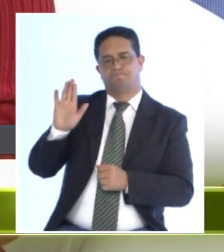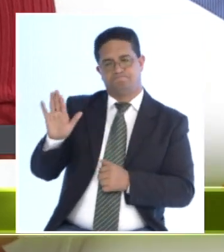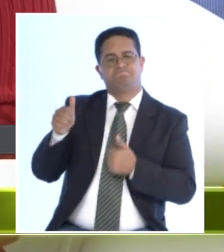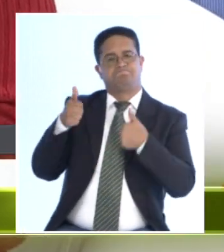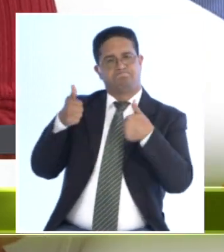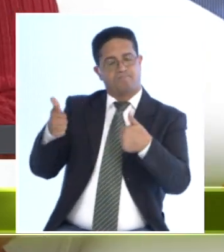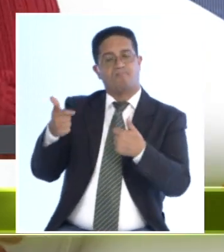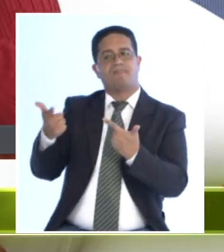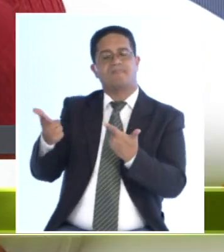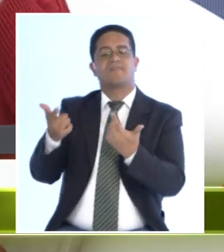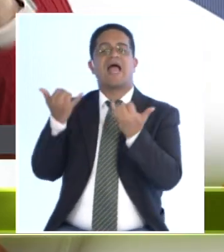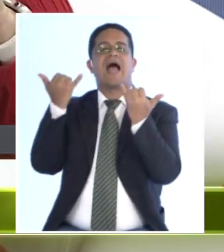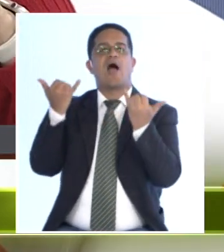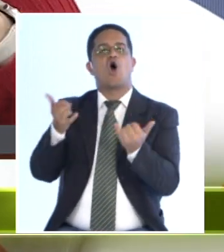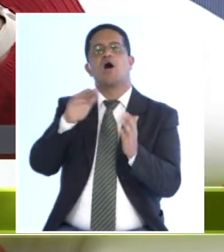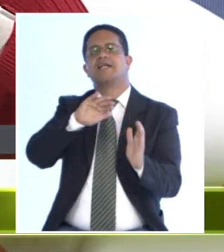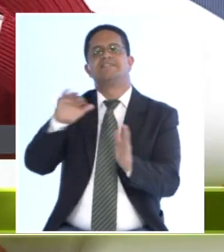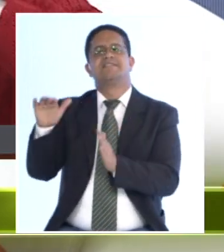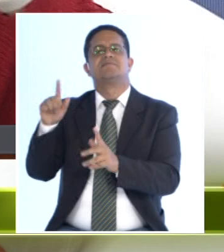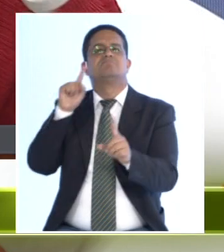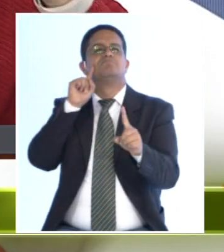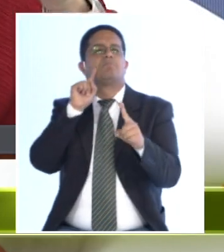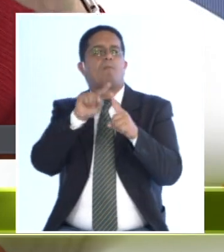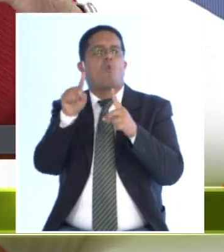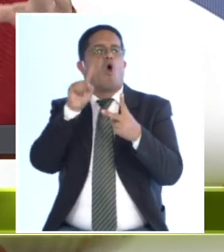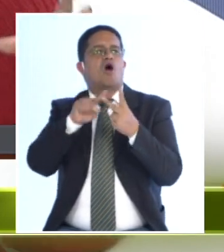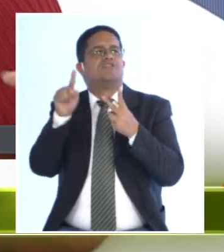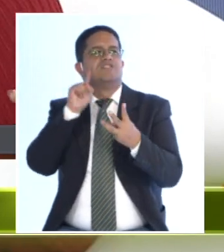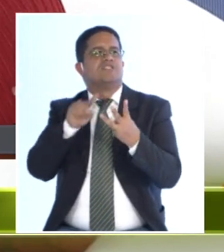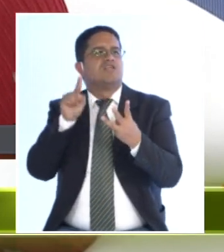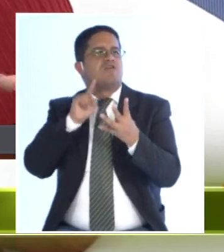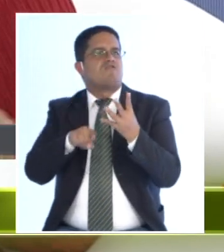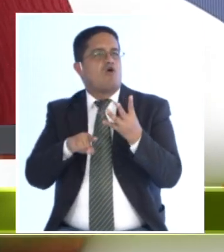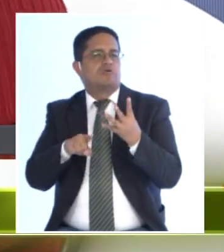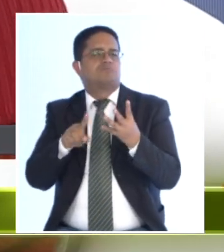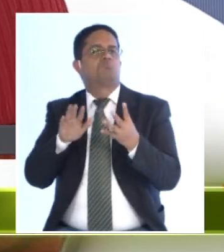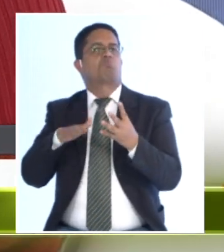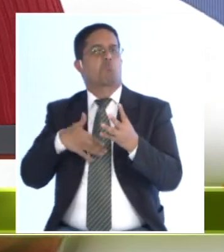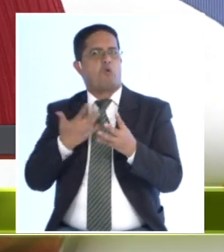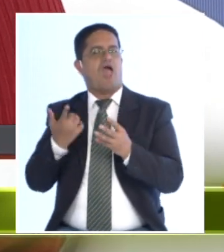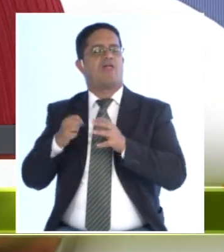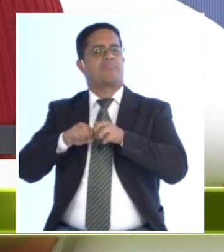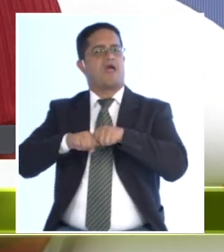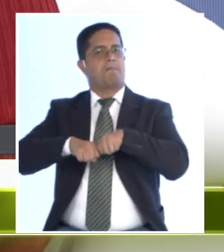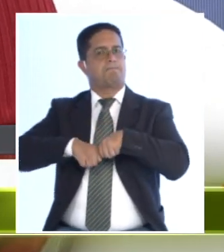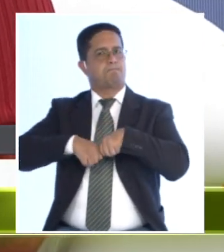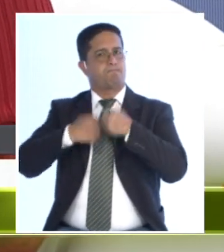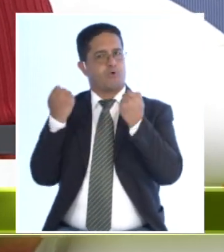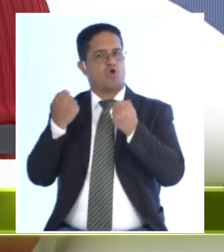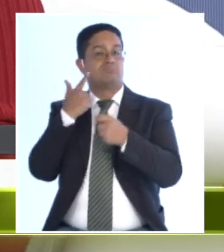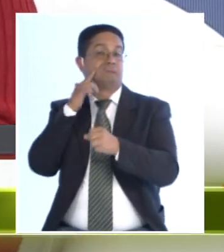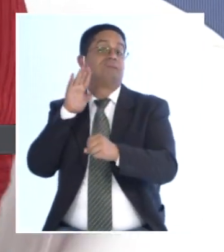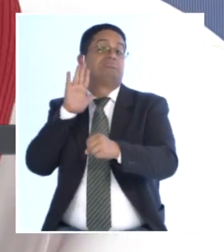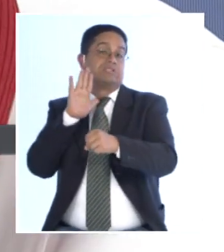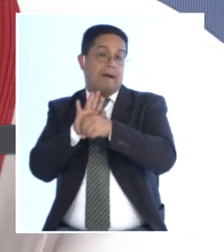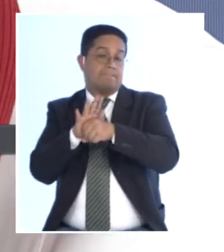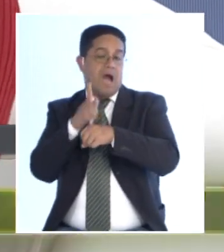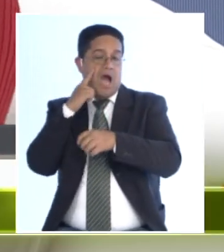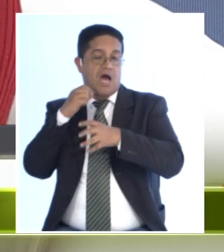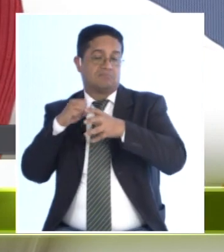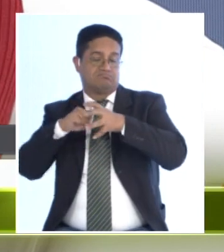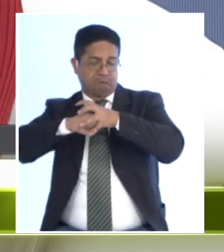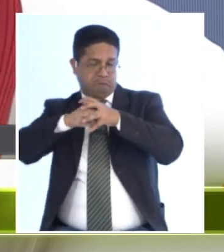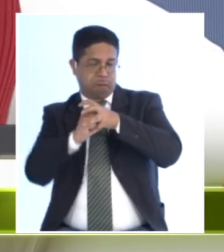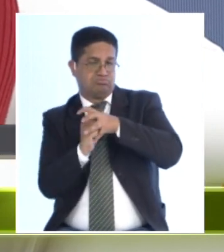poco de los motivos o los múltiples motivos por los cuales puede aparecer esta necrosis avascular de la